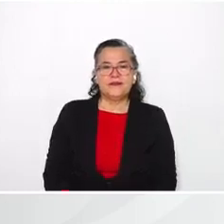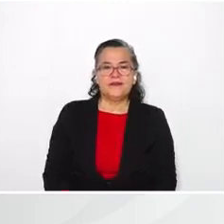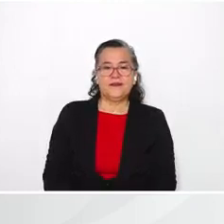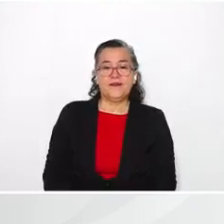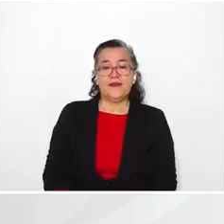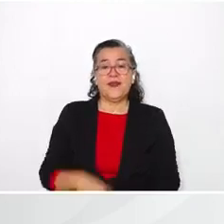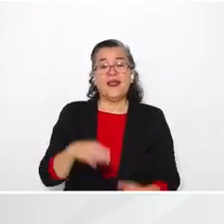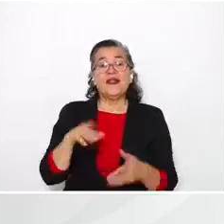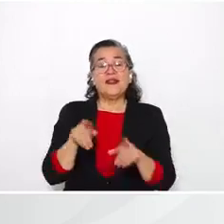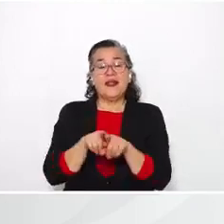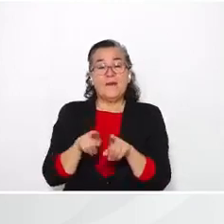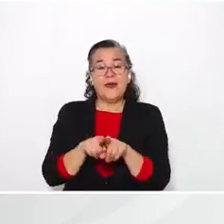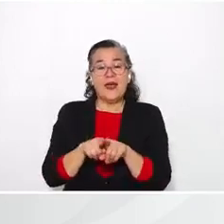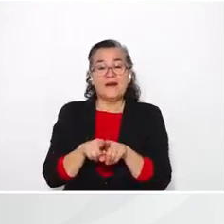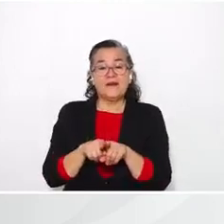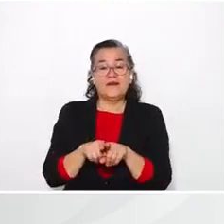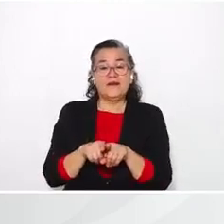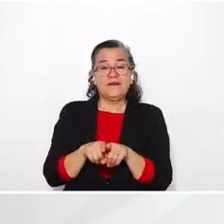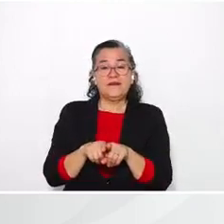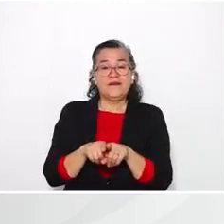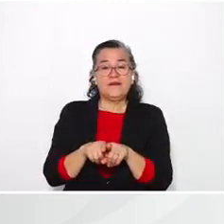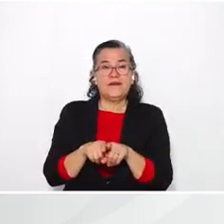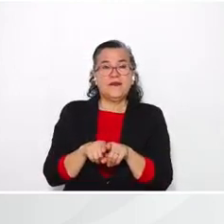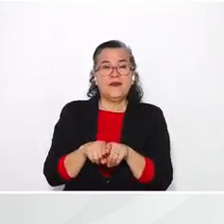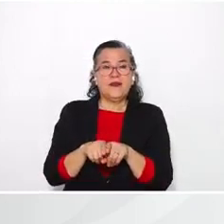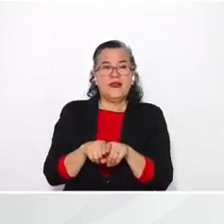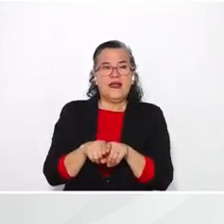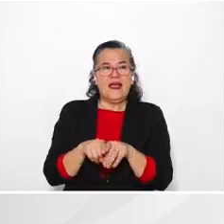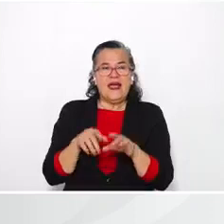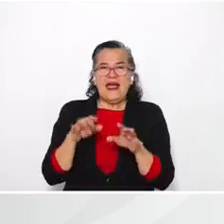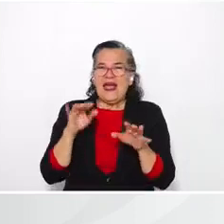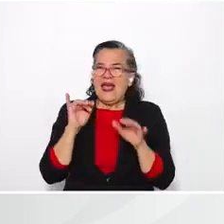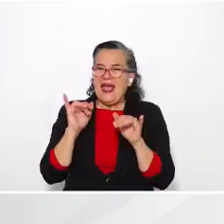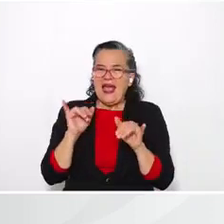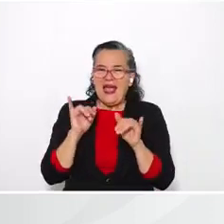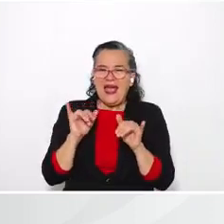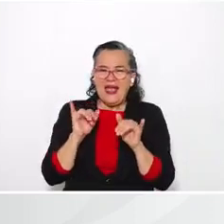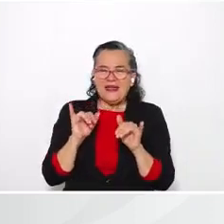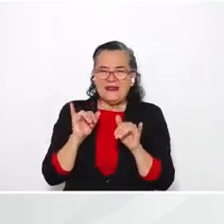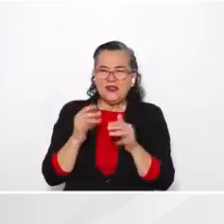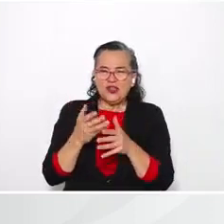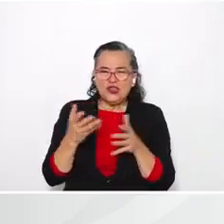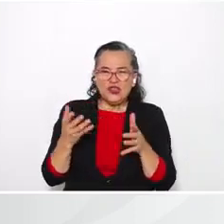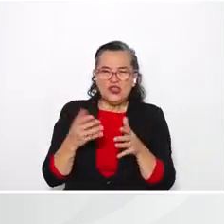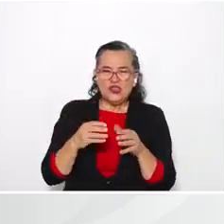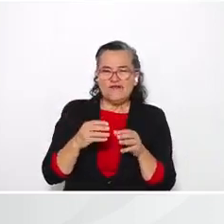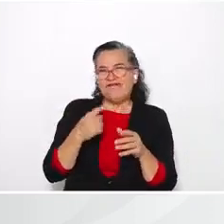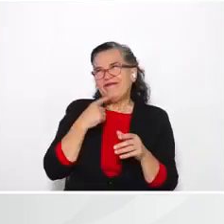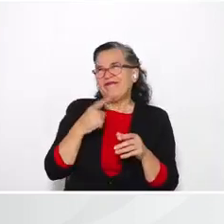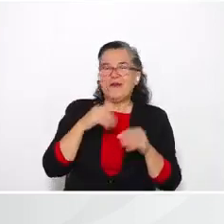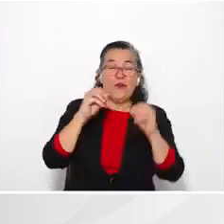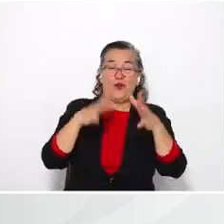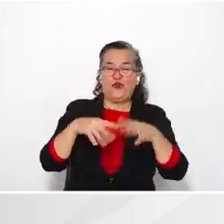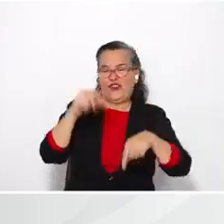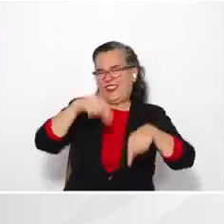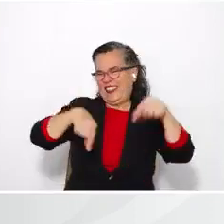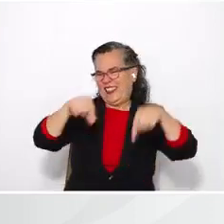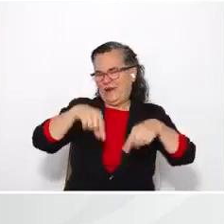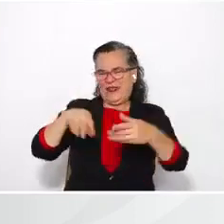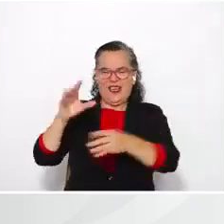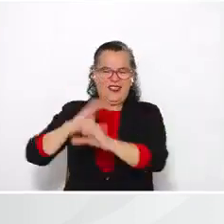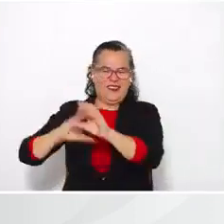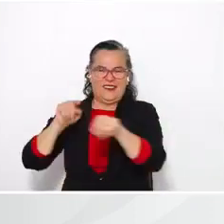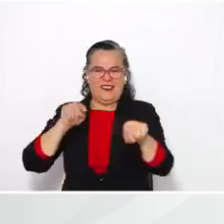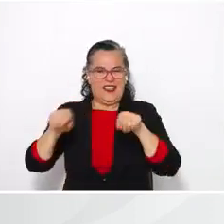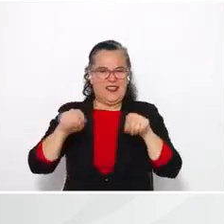Y lo otro es que nos salimos de esos silos de los profesores de química en química, los profesores de ciencia o